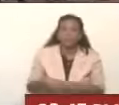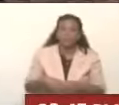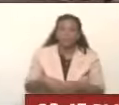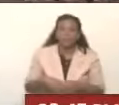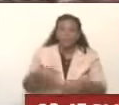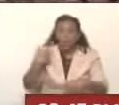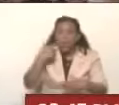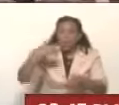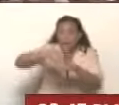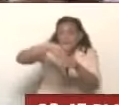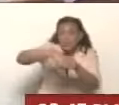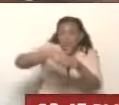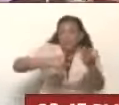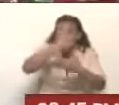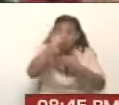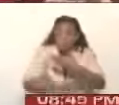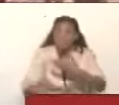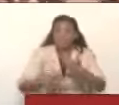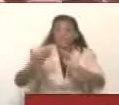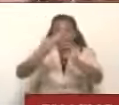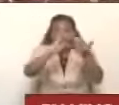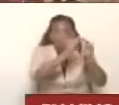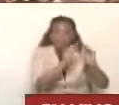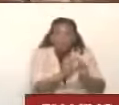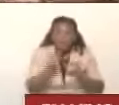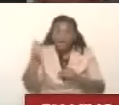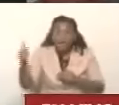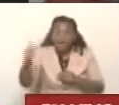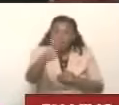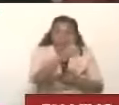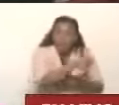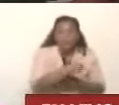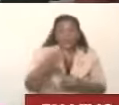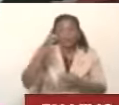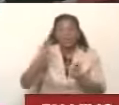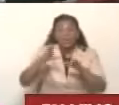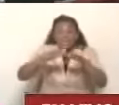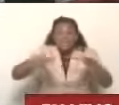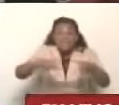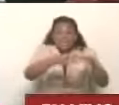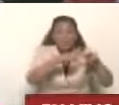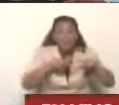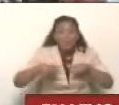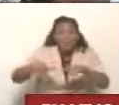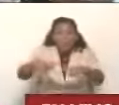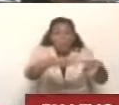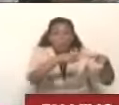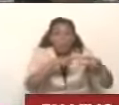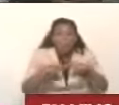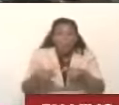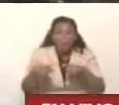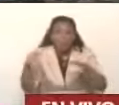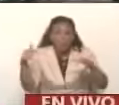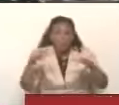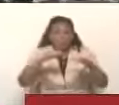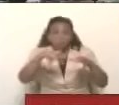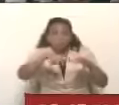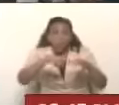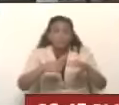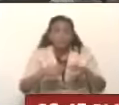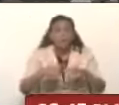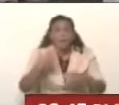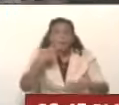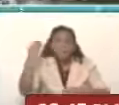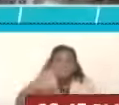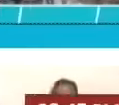la elección de nuestros proyectos en cada uno de los circuitos comunales, y ahí se reunieron los más